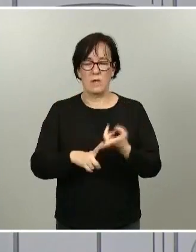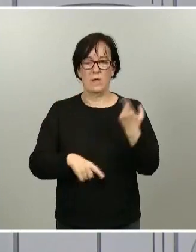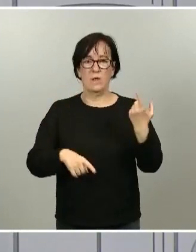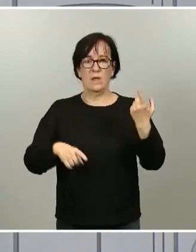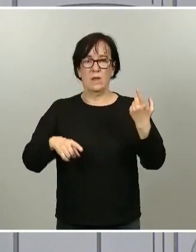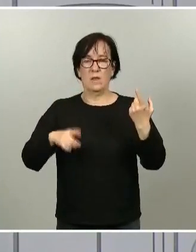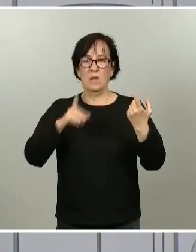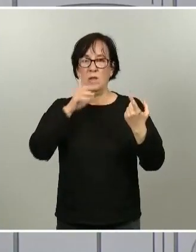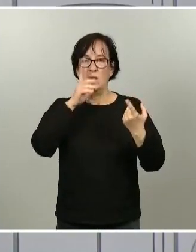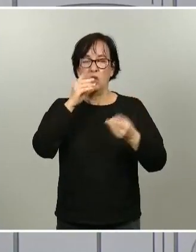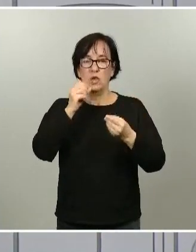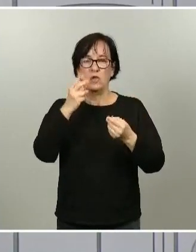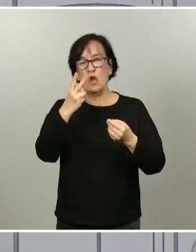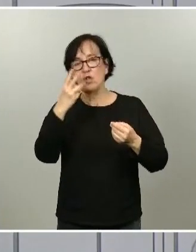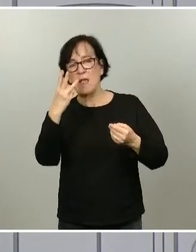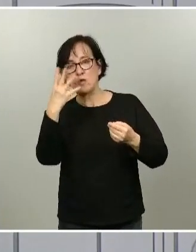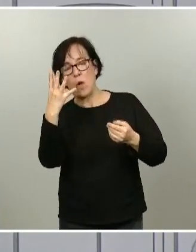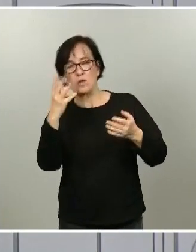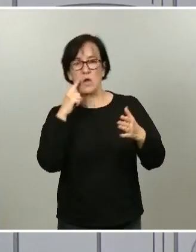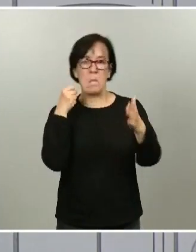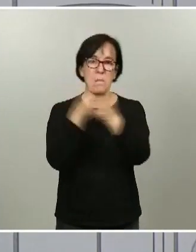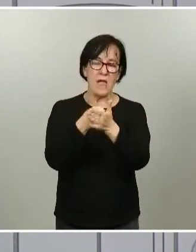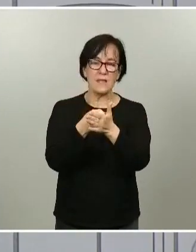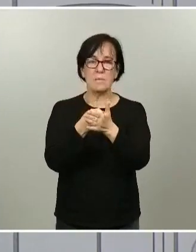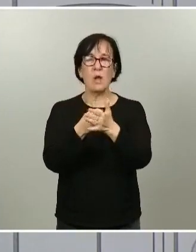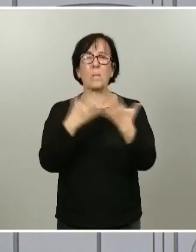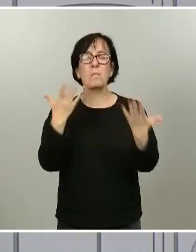producidos 2, 3, 4 como máximo, pero no sabemos a quién vamos a transmitir.